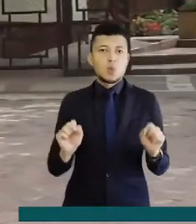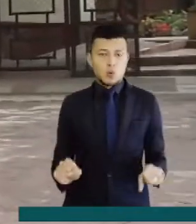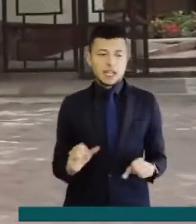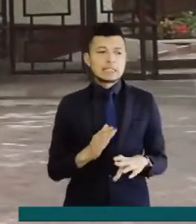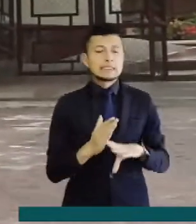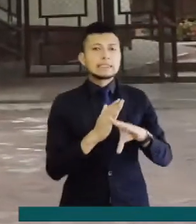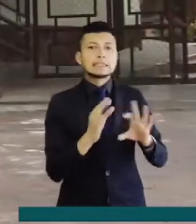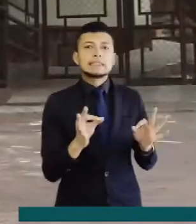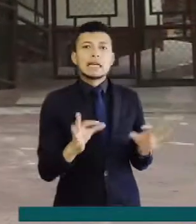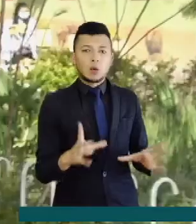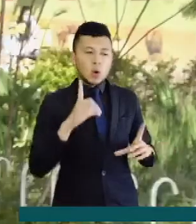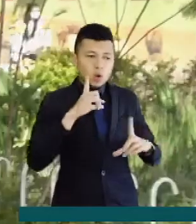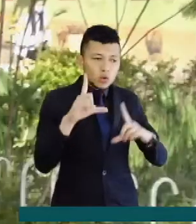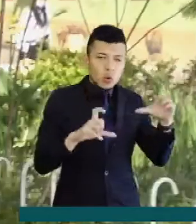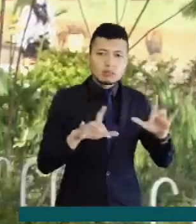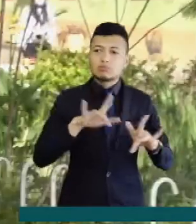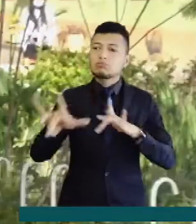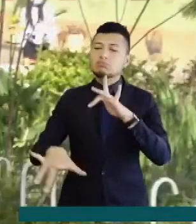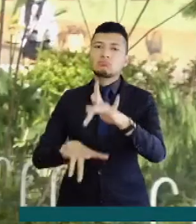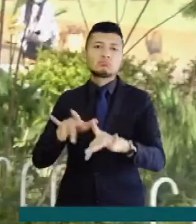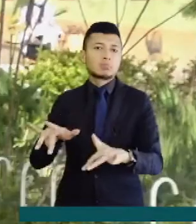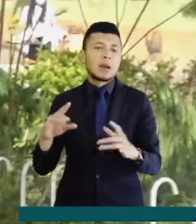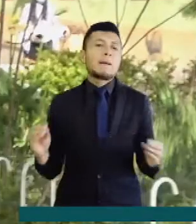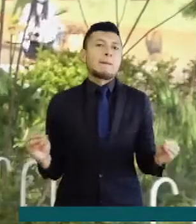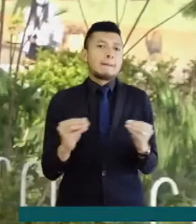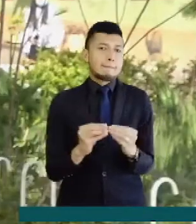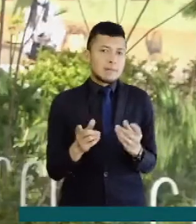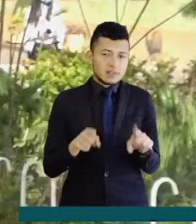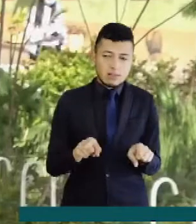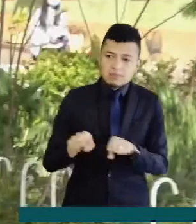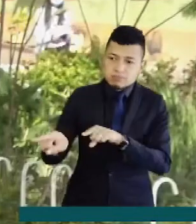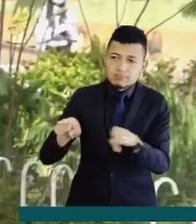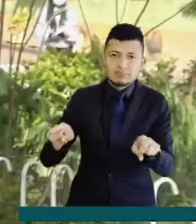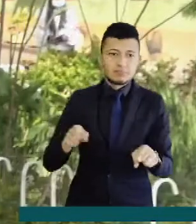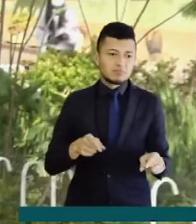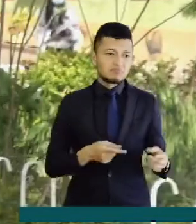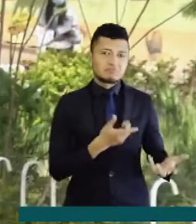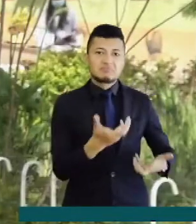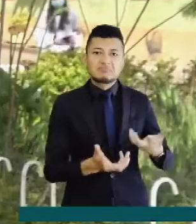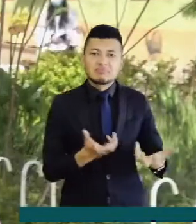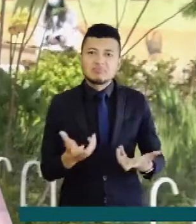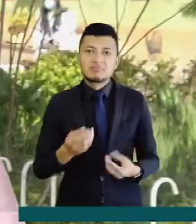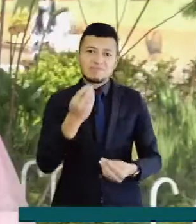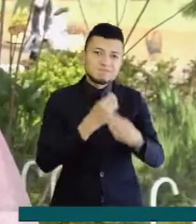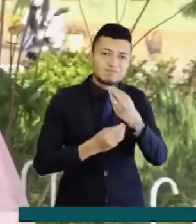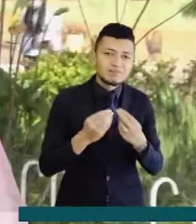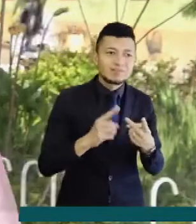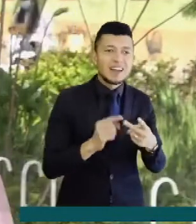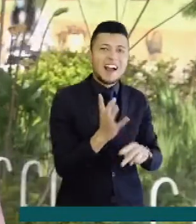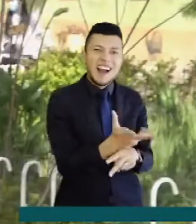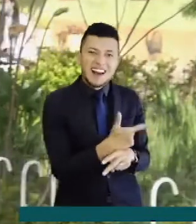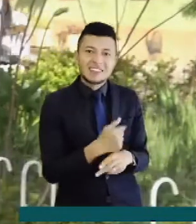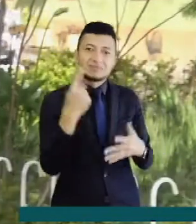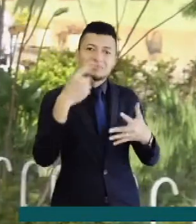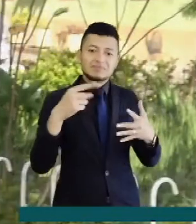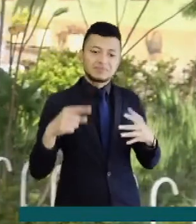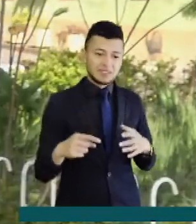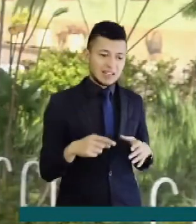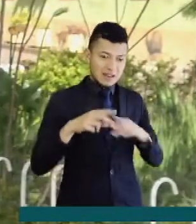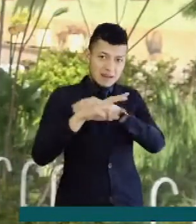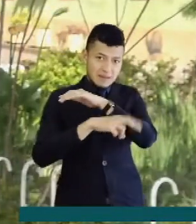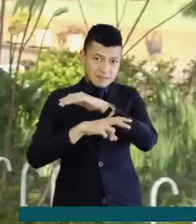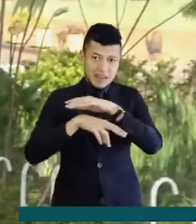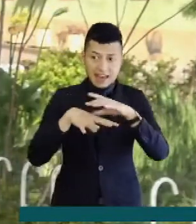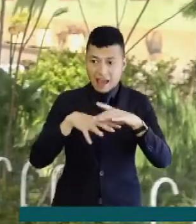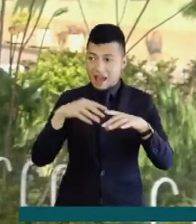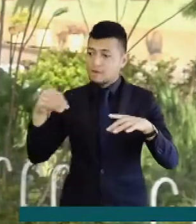darle la seguridad al turista. Aparte de eso, pues tenemos atractivos gastronómicos, artesanales, que en las afueras de la